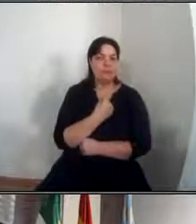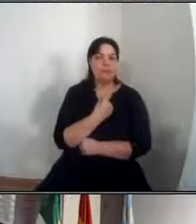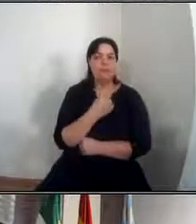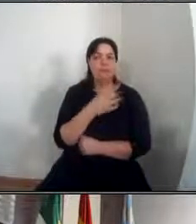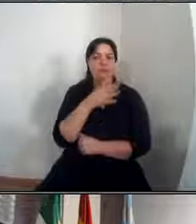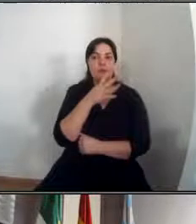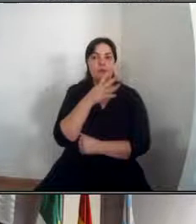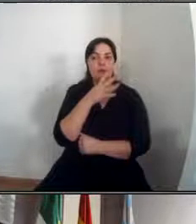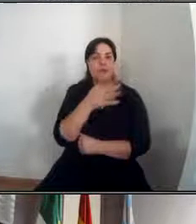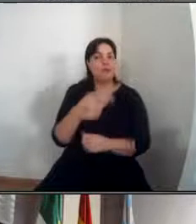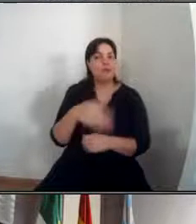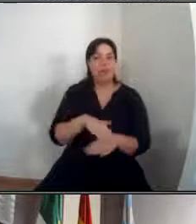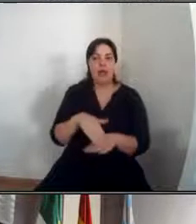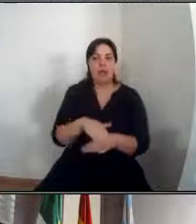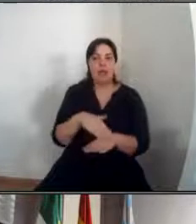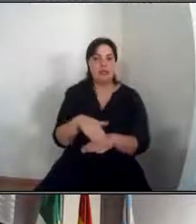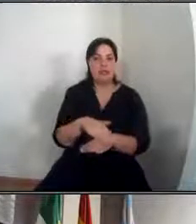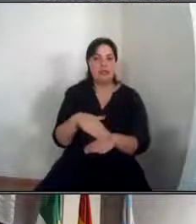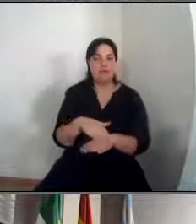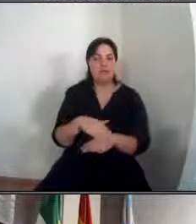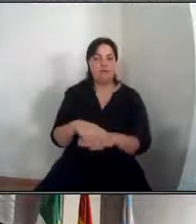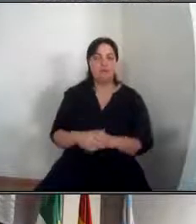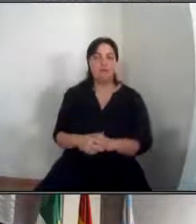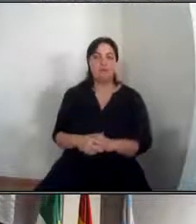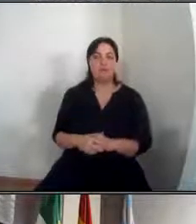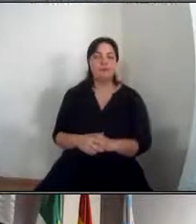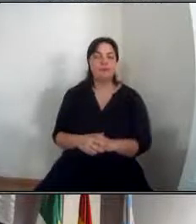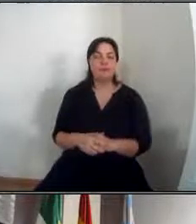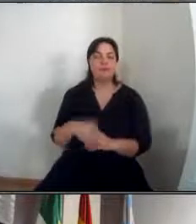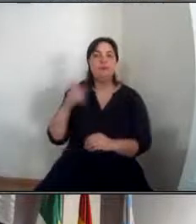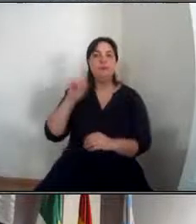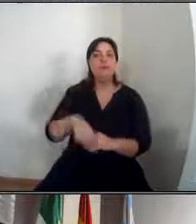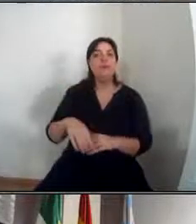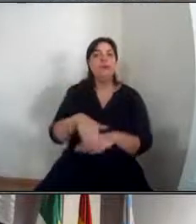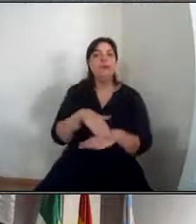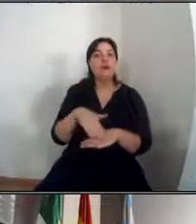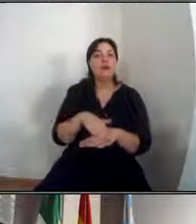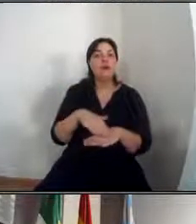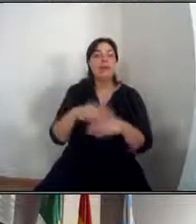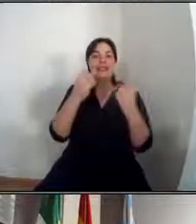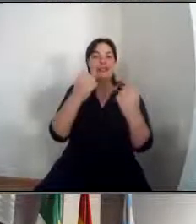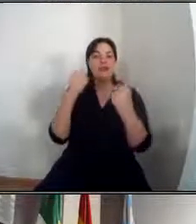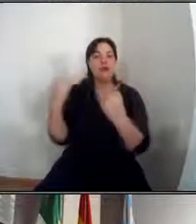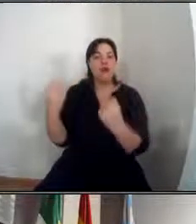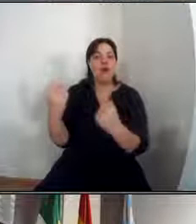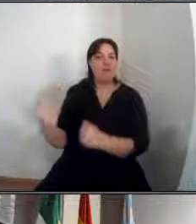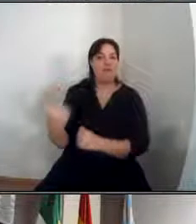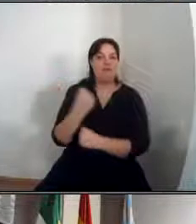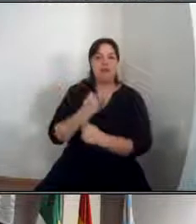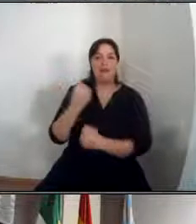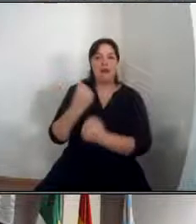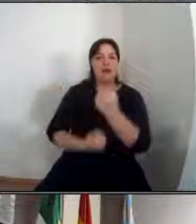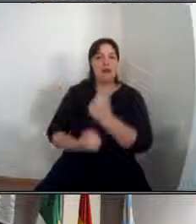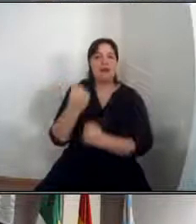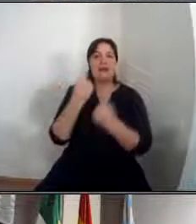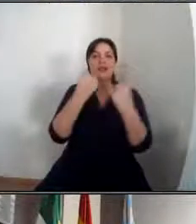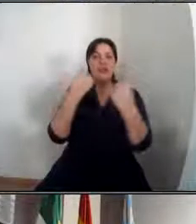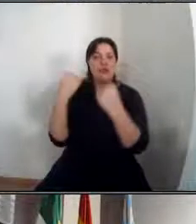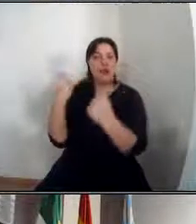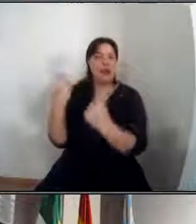es fundamental y porque es un soporte institucional y económico para hacer